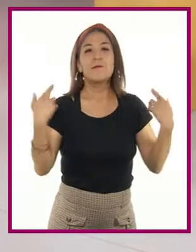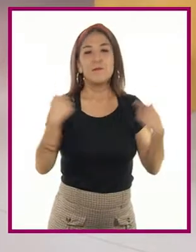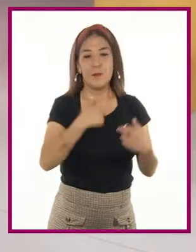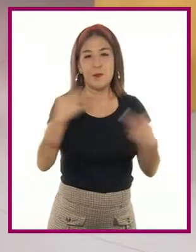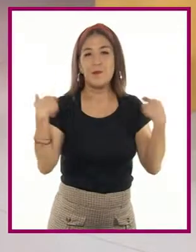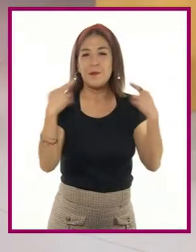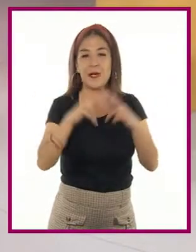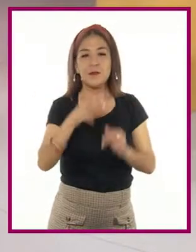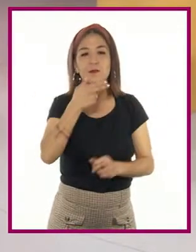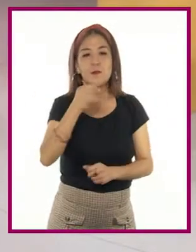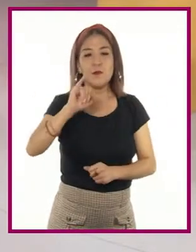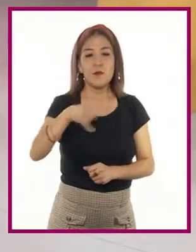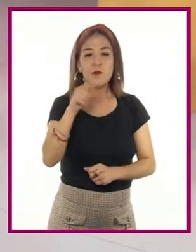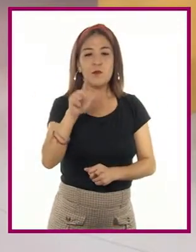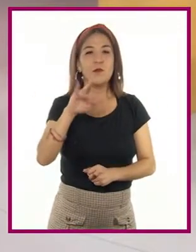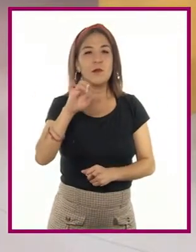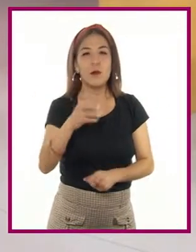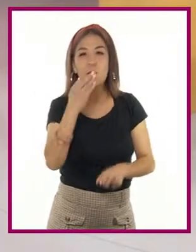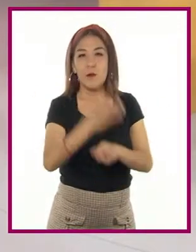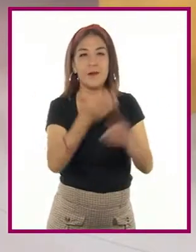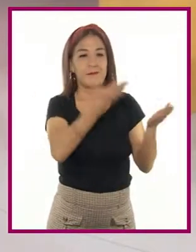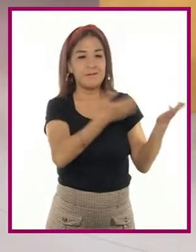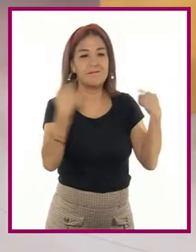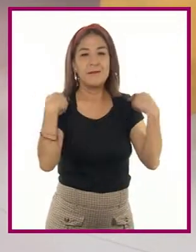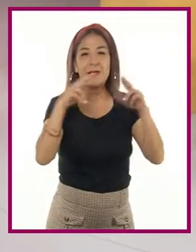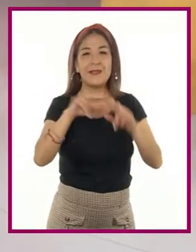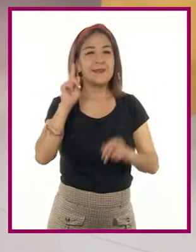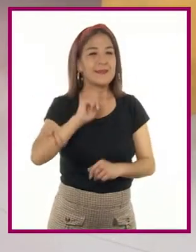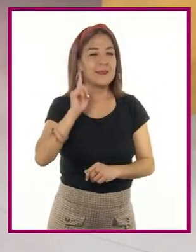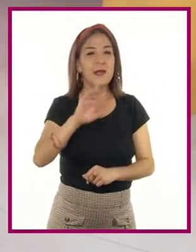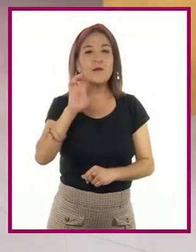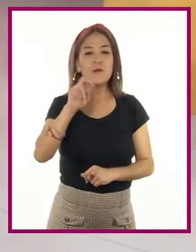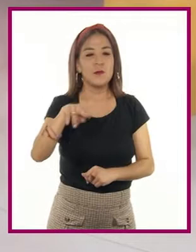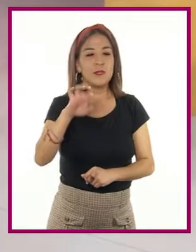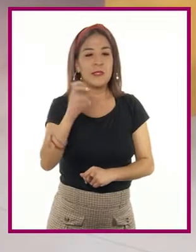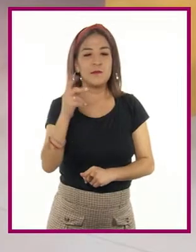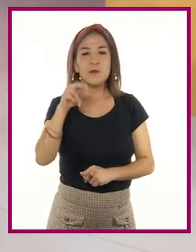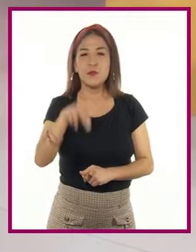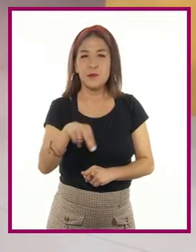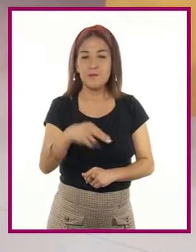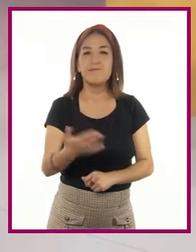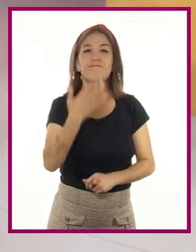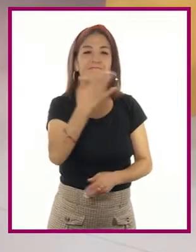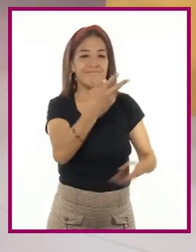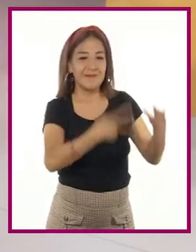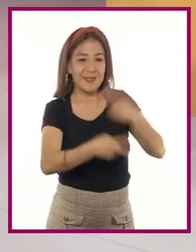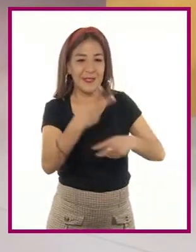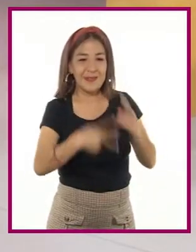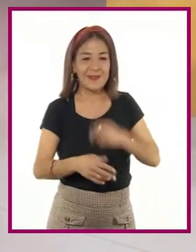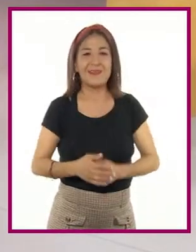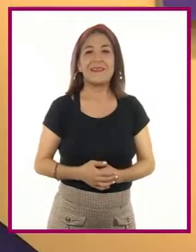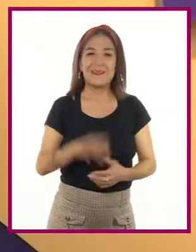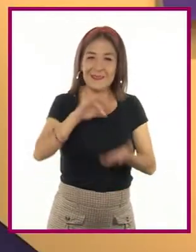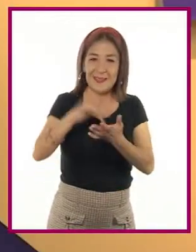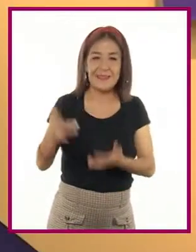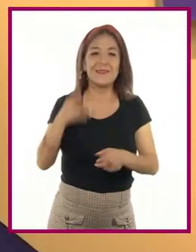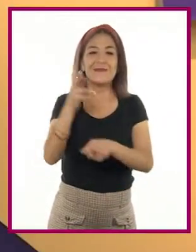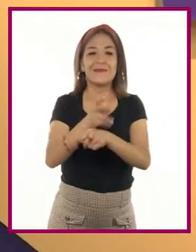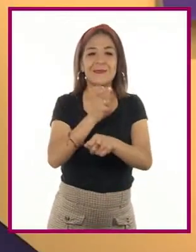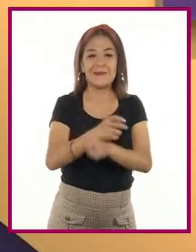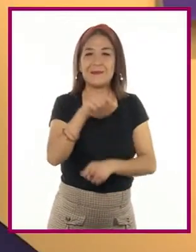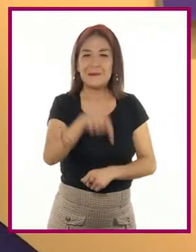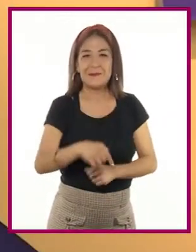y en esta ocasión me acompaña la maestra concepción díaz bienvenida maestra que tal maestra julio muchas gracias por la